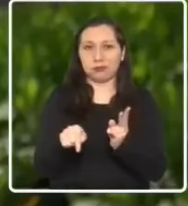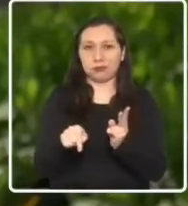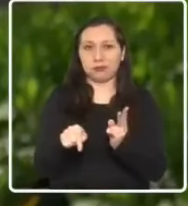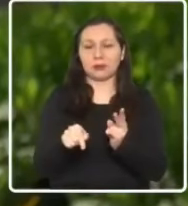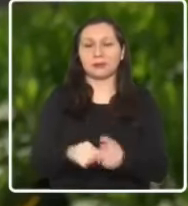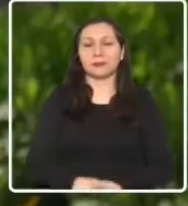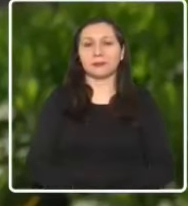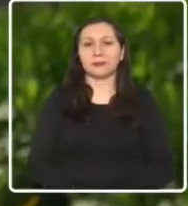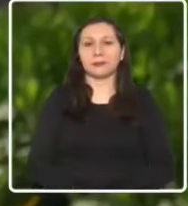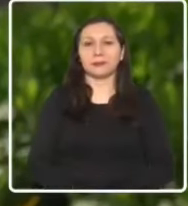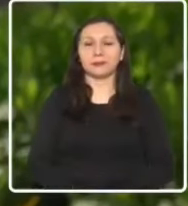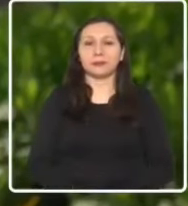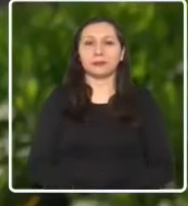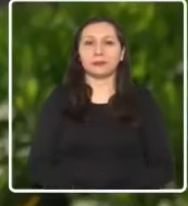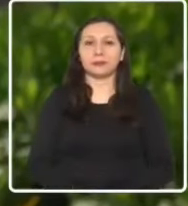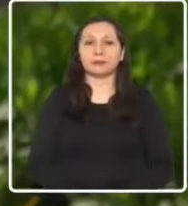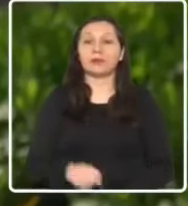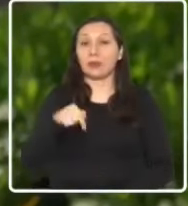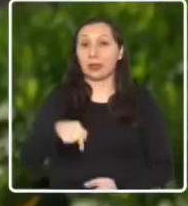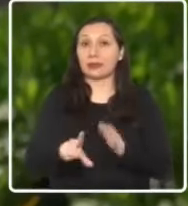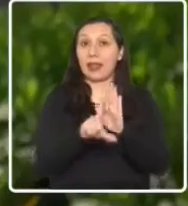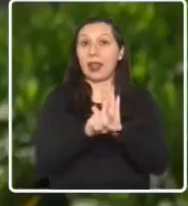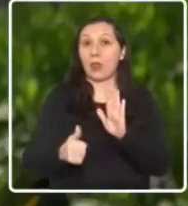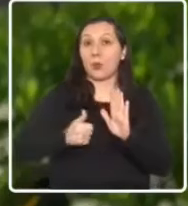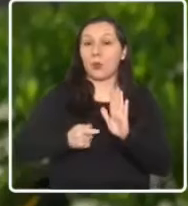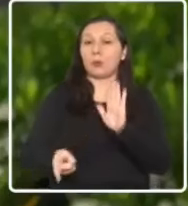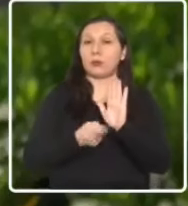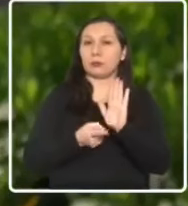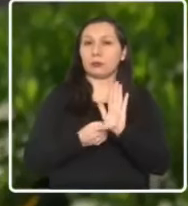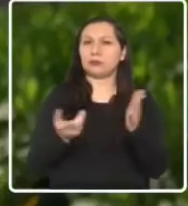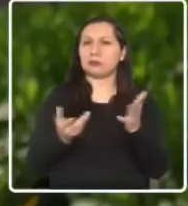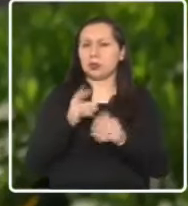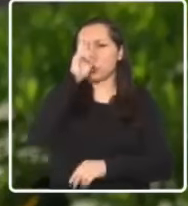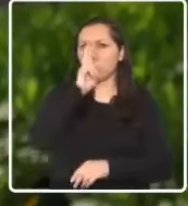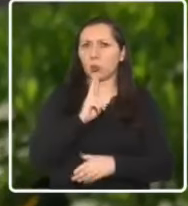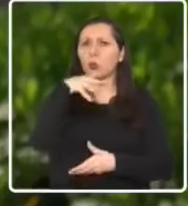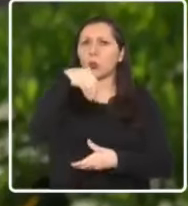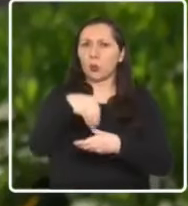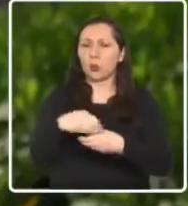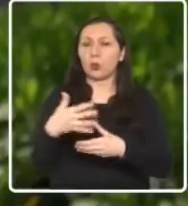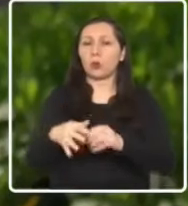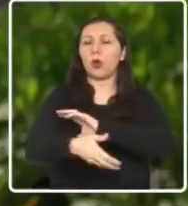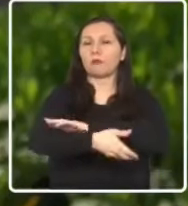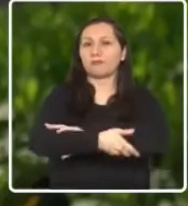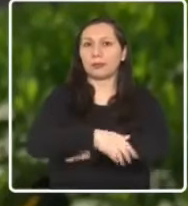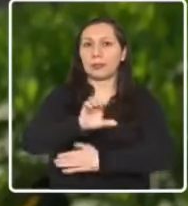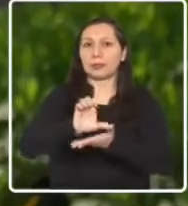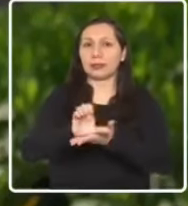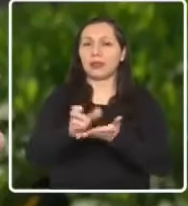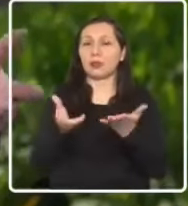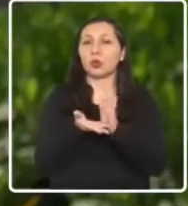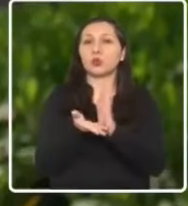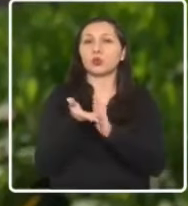hoy día se publica. Esta Ley de Cumplimiento Tributario tiene un rol central dentro del Pacto Fiscal. Primero